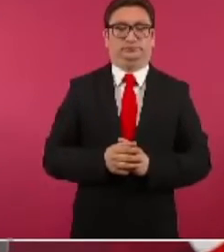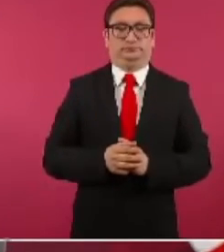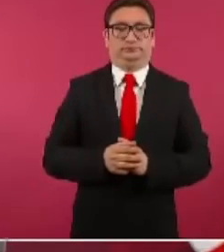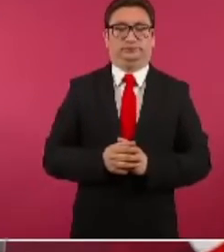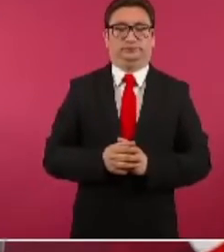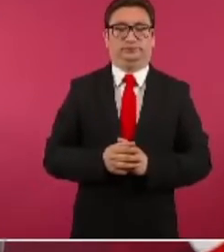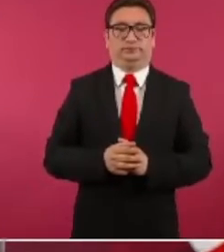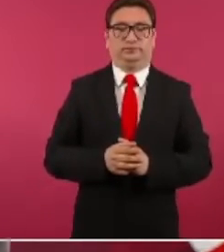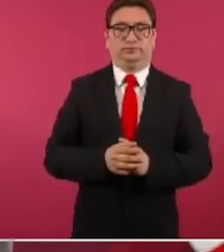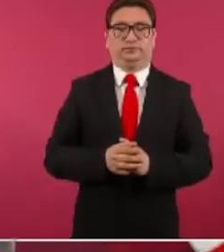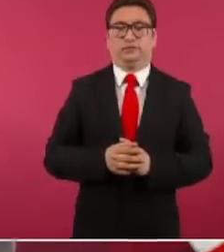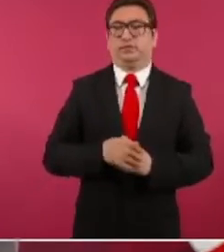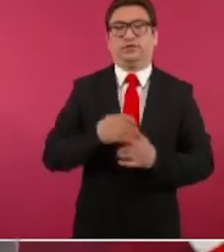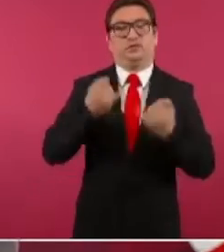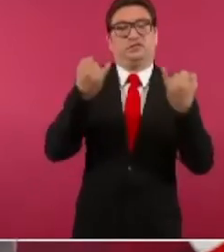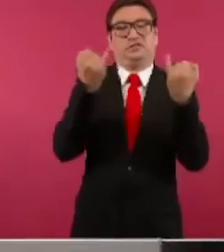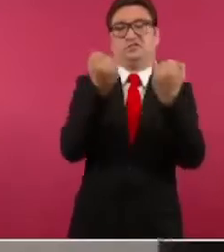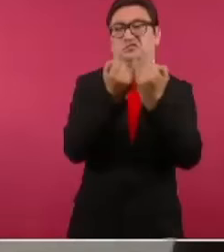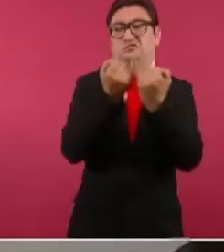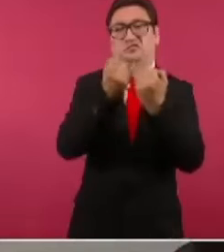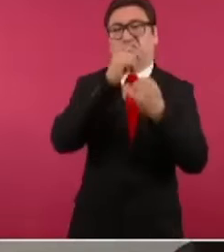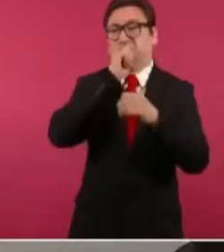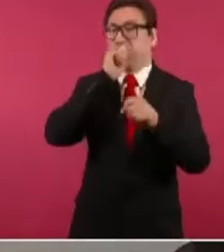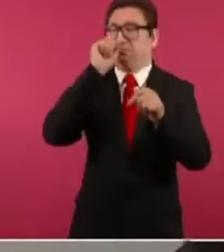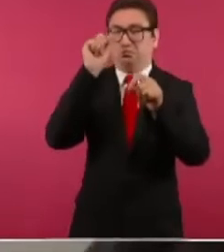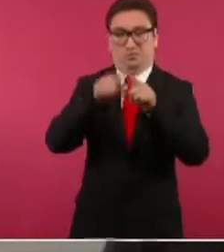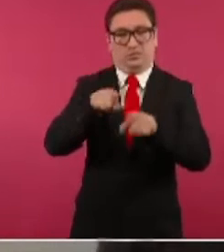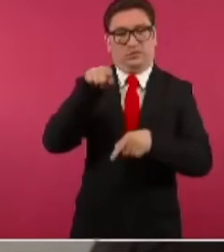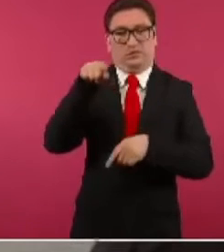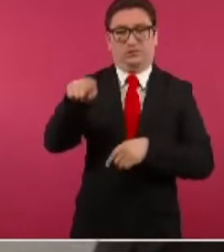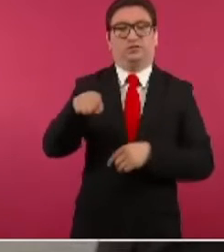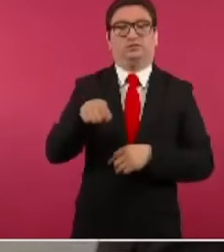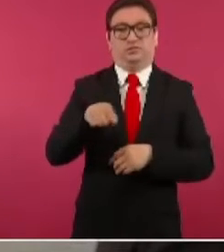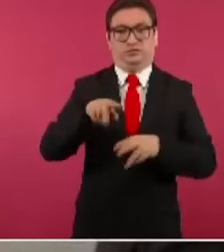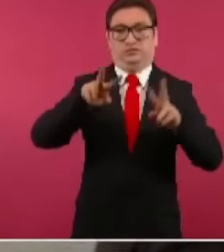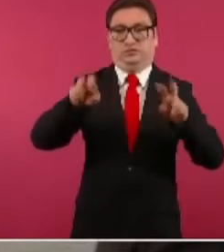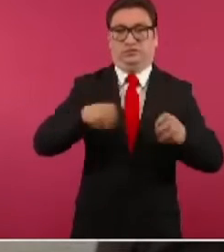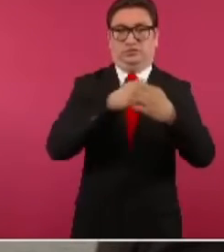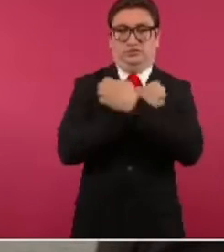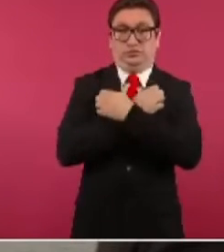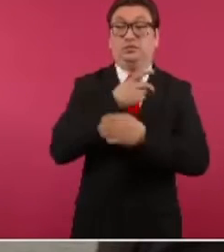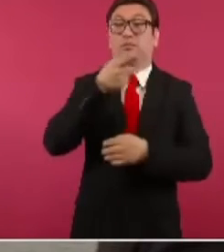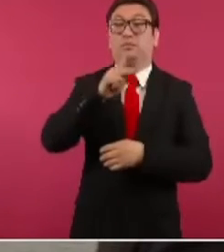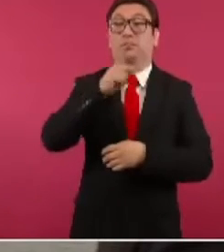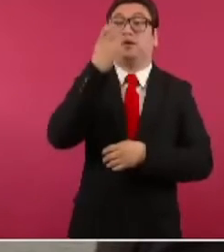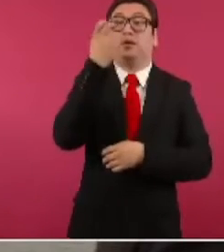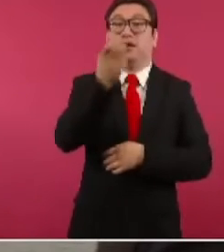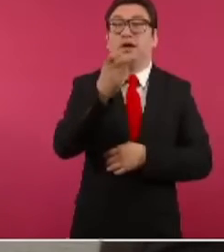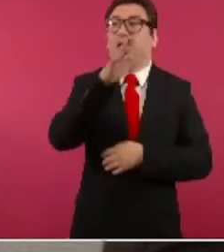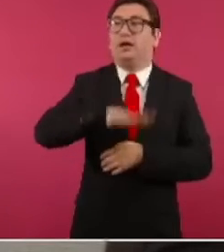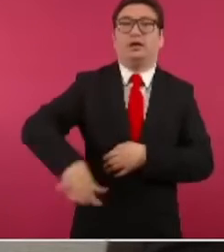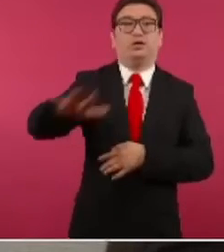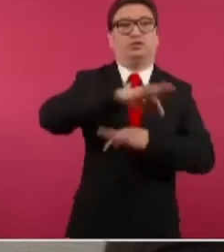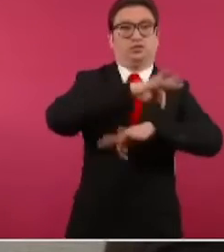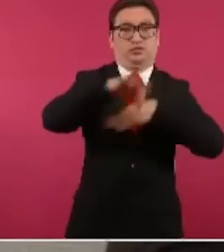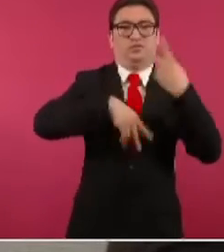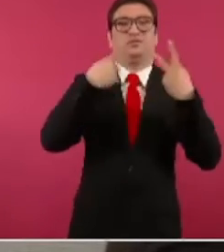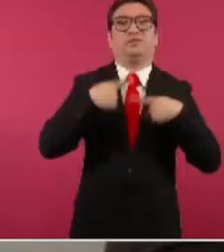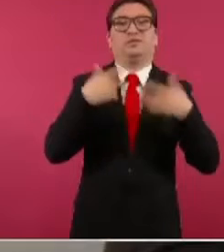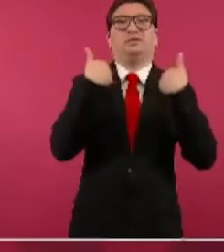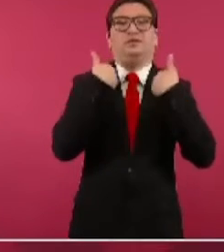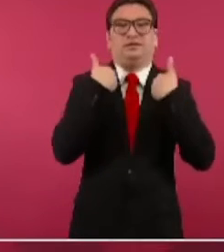Entonces va a suceder lo mismo, pero que la gente entienda que es ese el fondo.